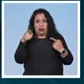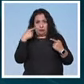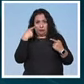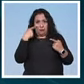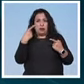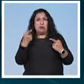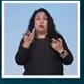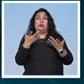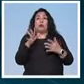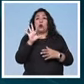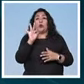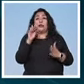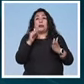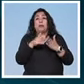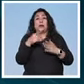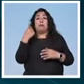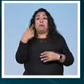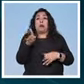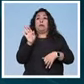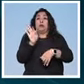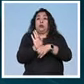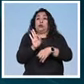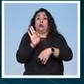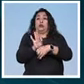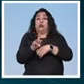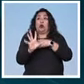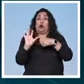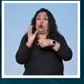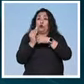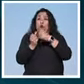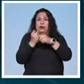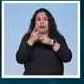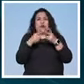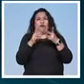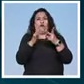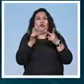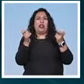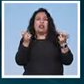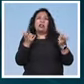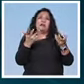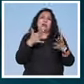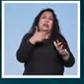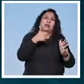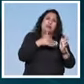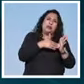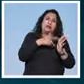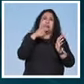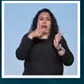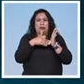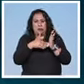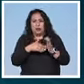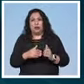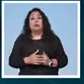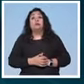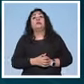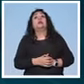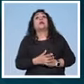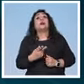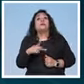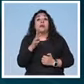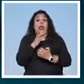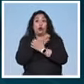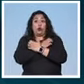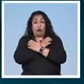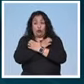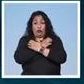emiten unas 40.000 órdenes de protección al año, mientras que en Francia son entre 6.000 y 7.000. Pero la